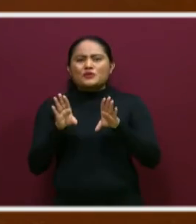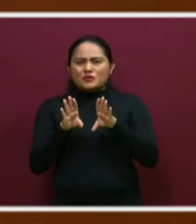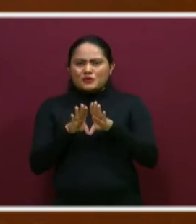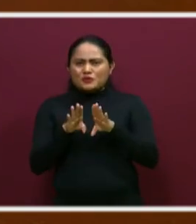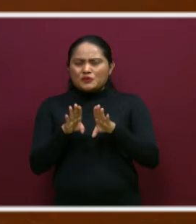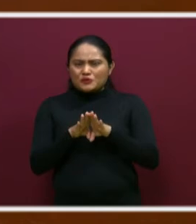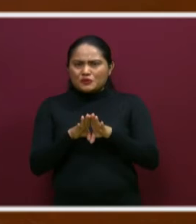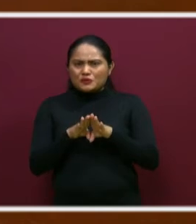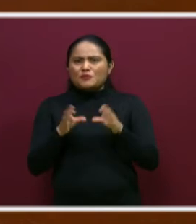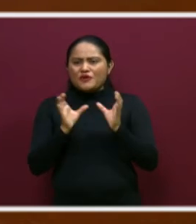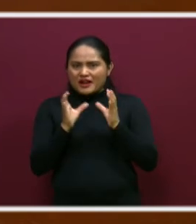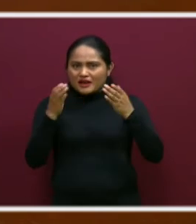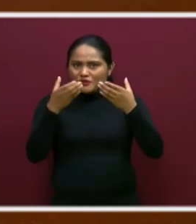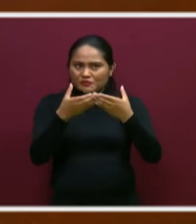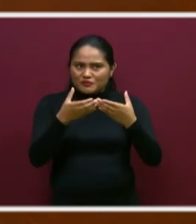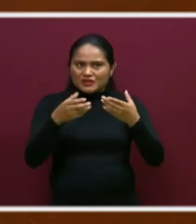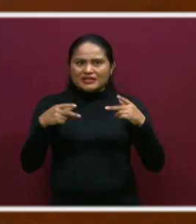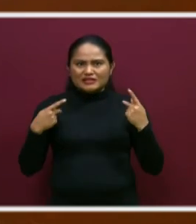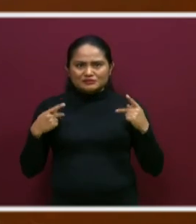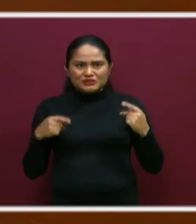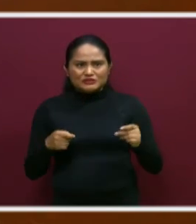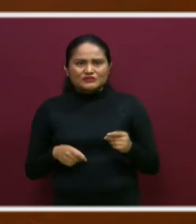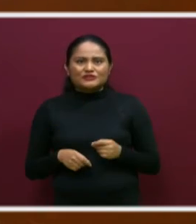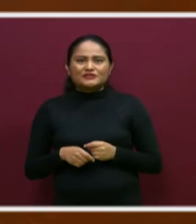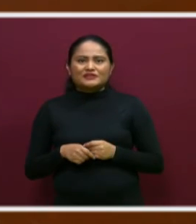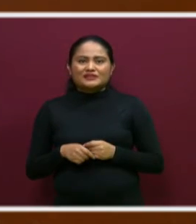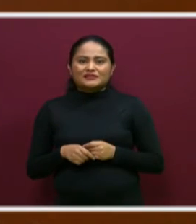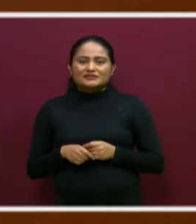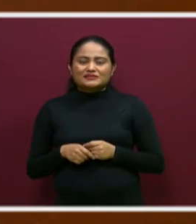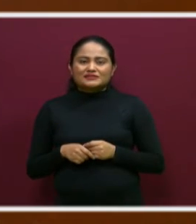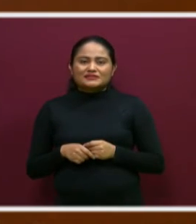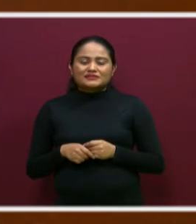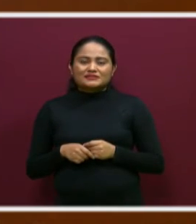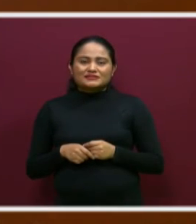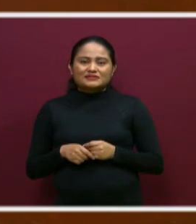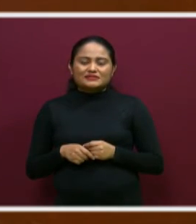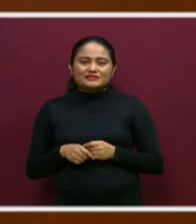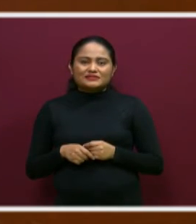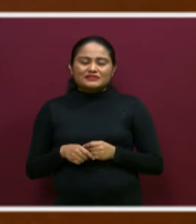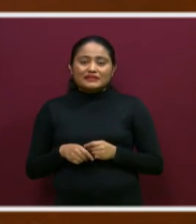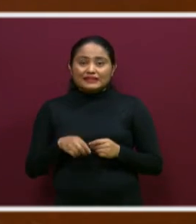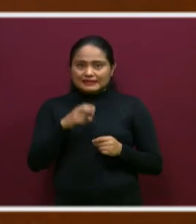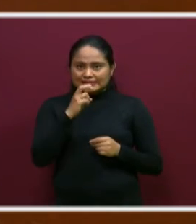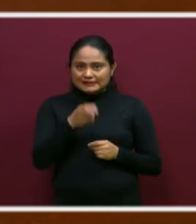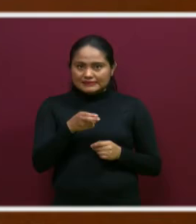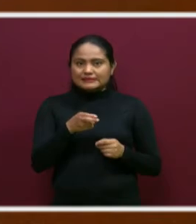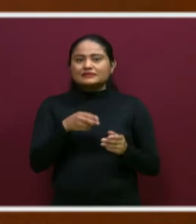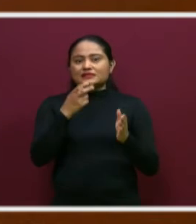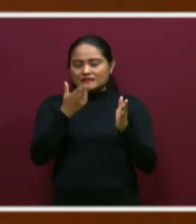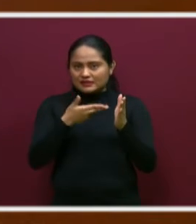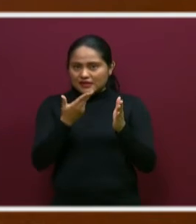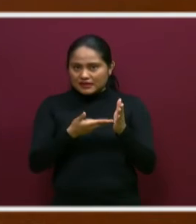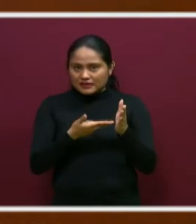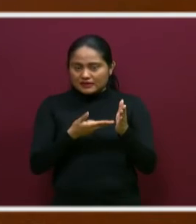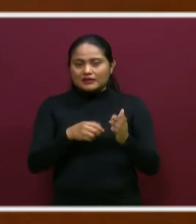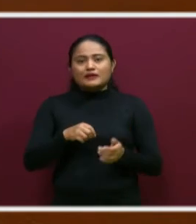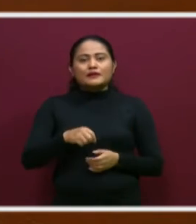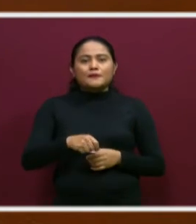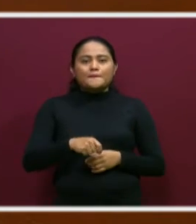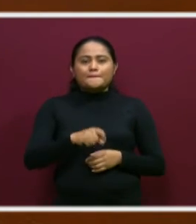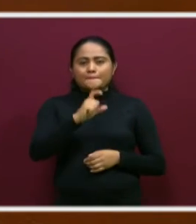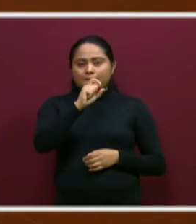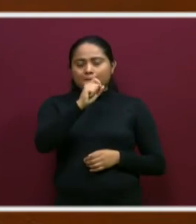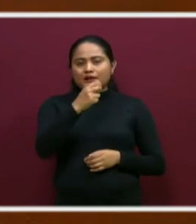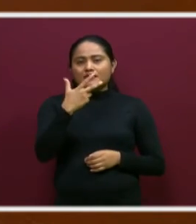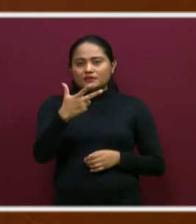comunidad partiendo de estos elementos este taller está contemplado para el 28 de julio también en varios en